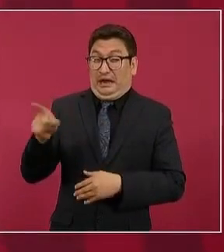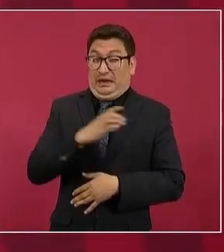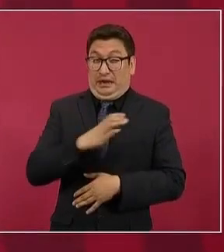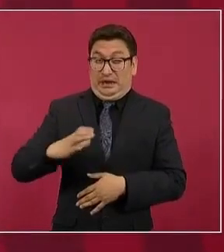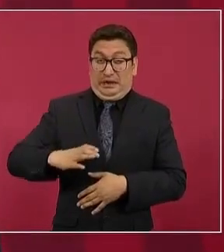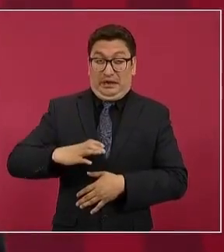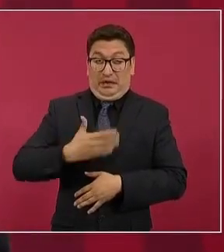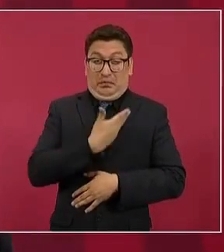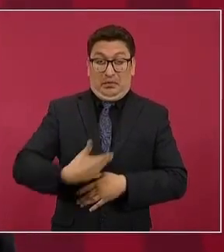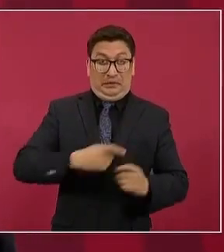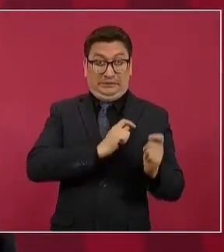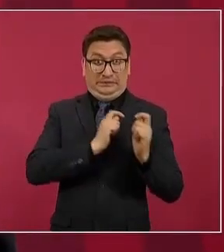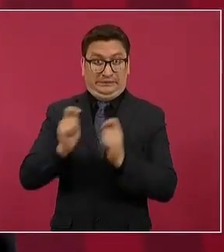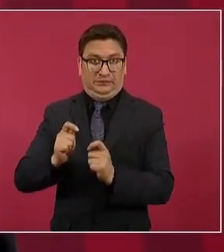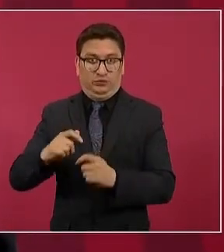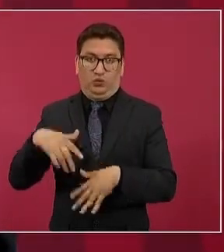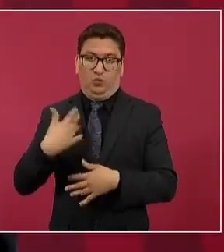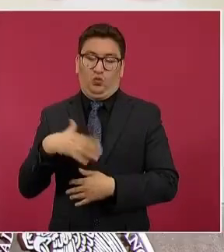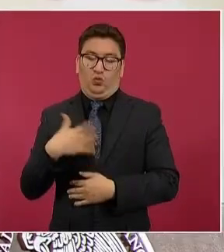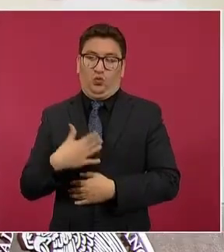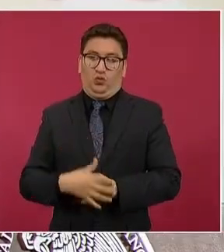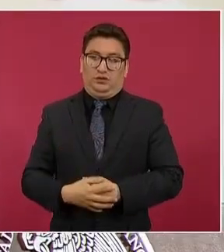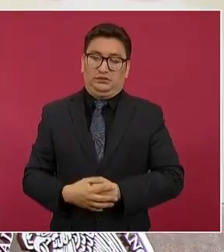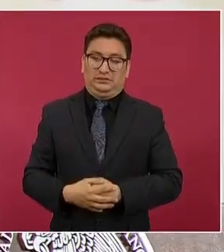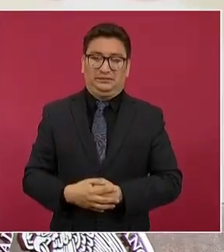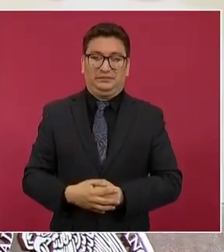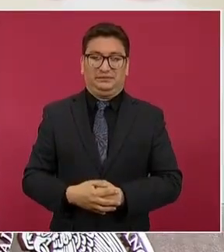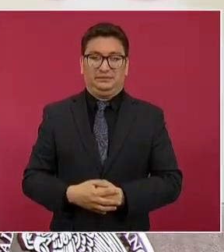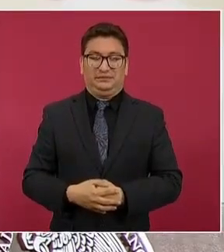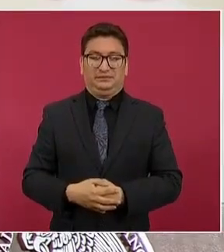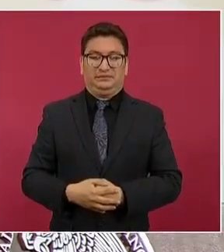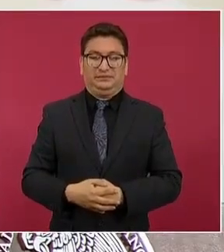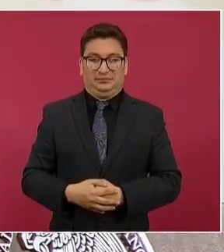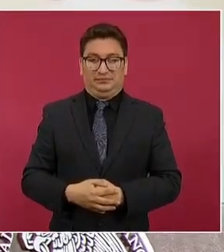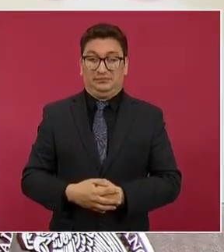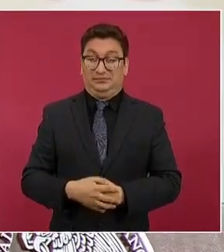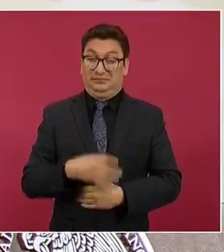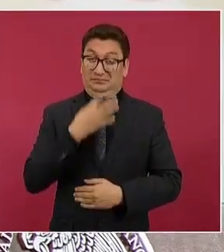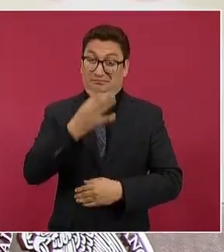Ahí se los dejo ya de tarea.